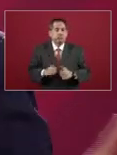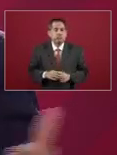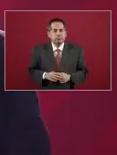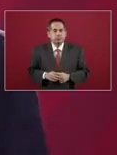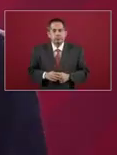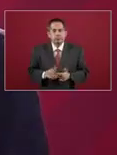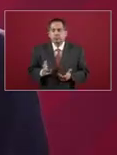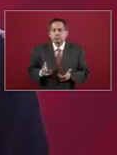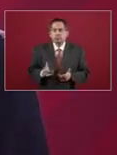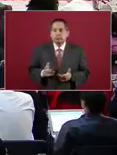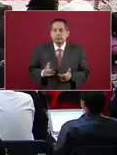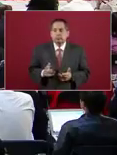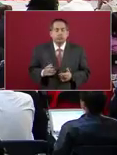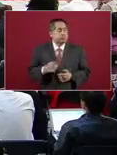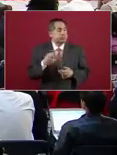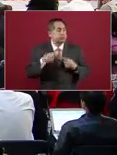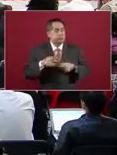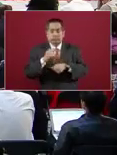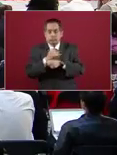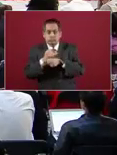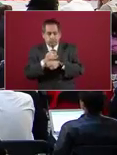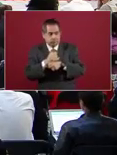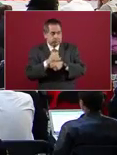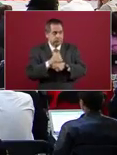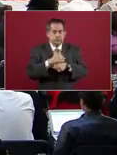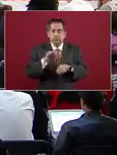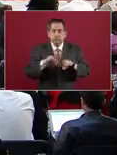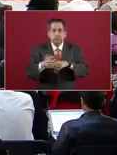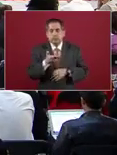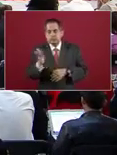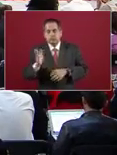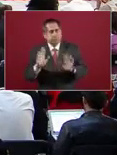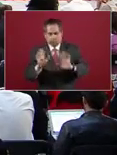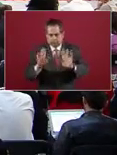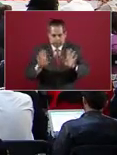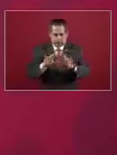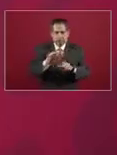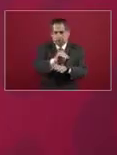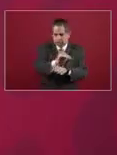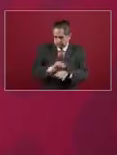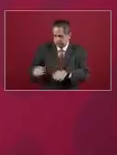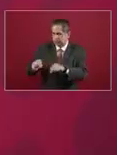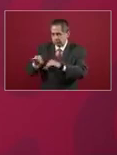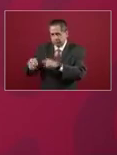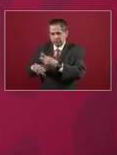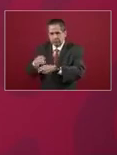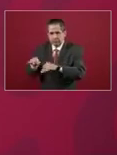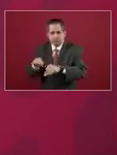No se van a quedar sin trabajo los inspectores, también lo aclaro.